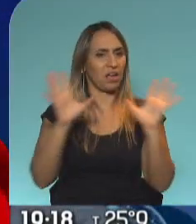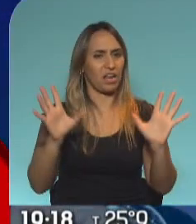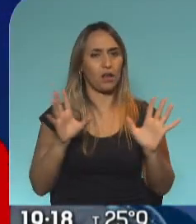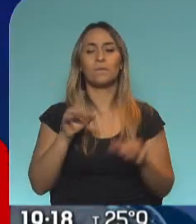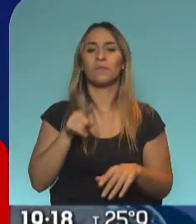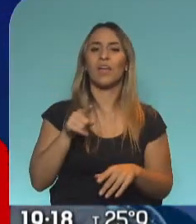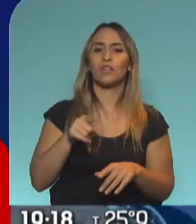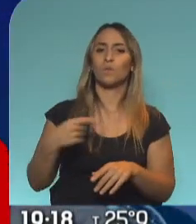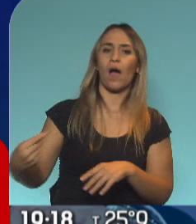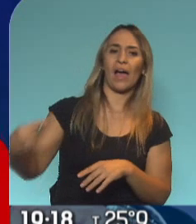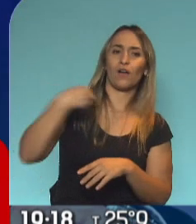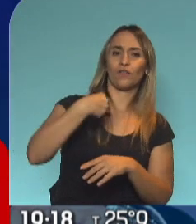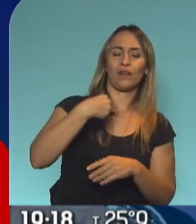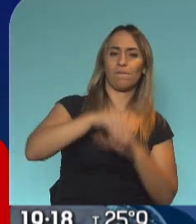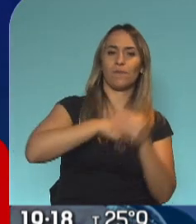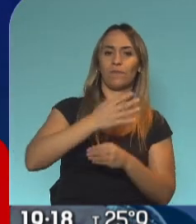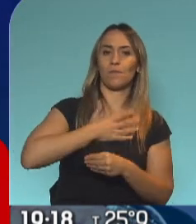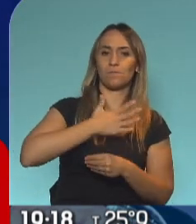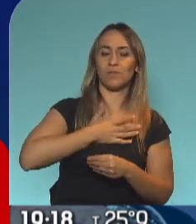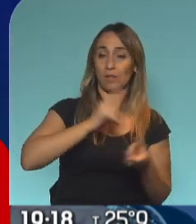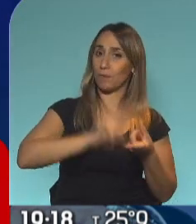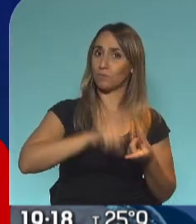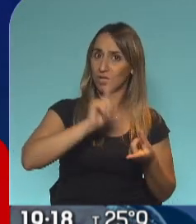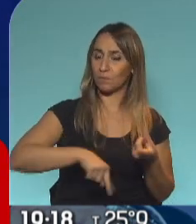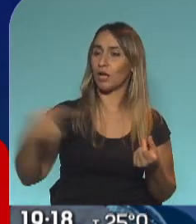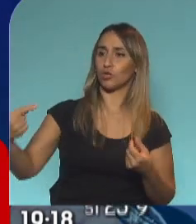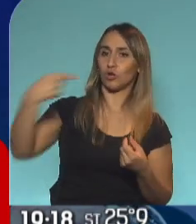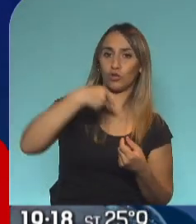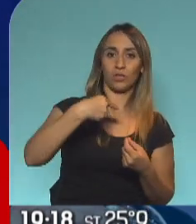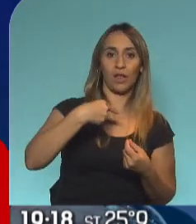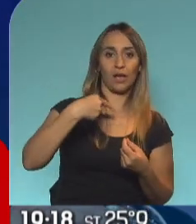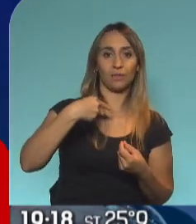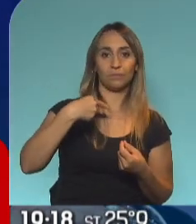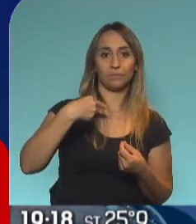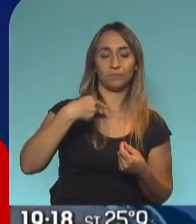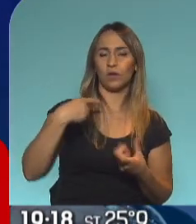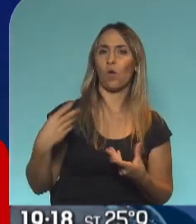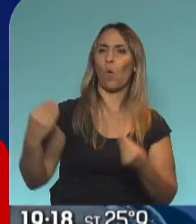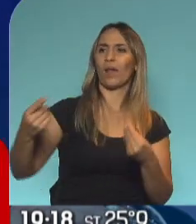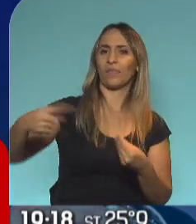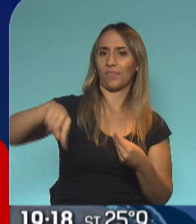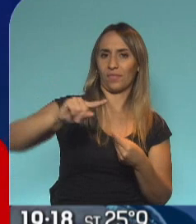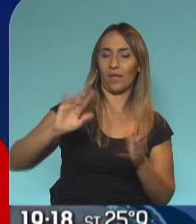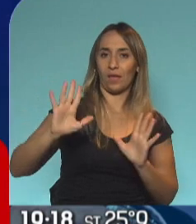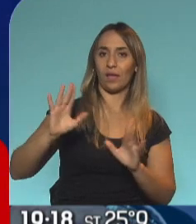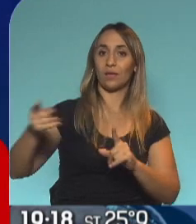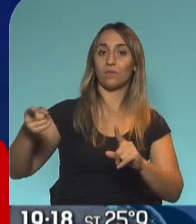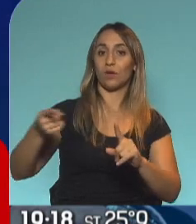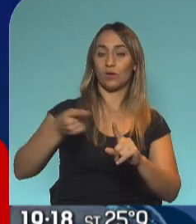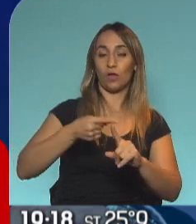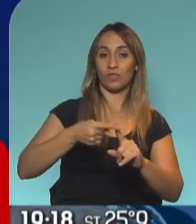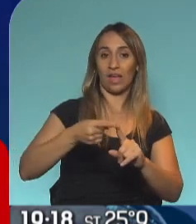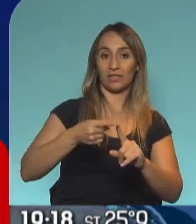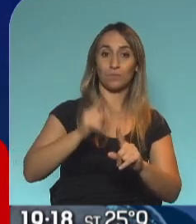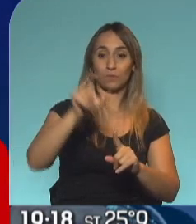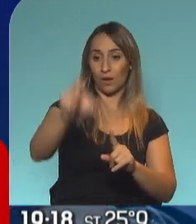esto es un ataque canalla contra mi familia y mi esposa, dice el gobernador. Recordemos que quien contacta al